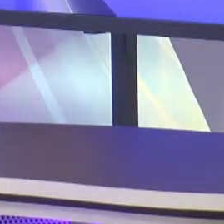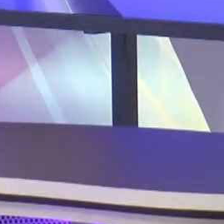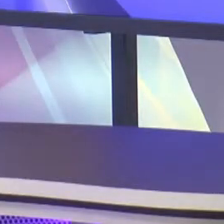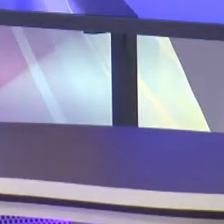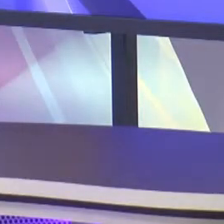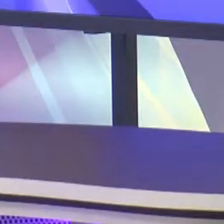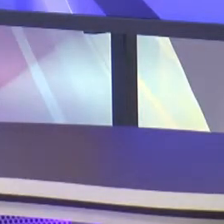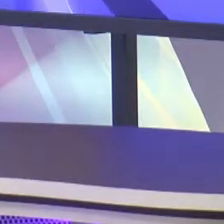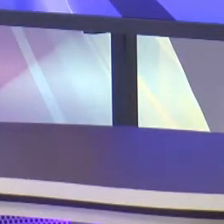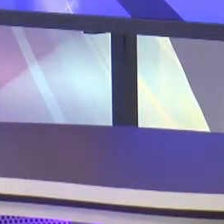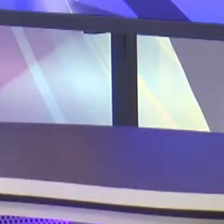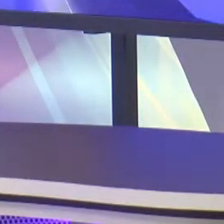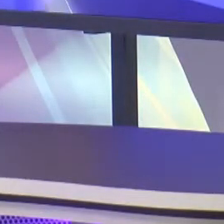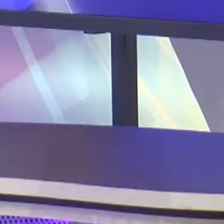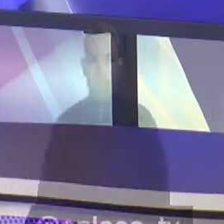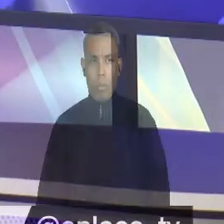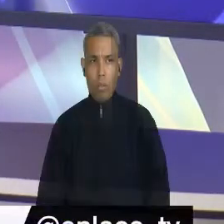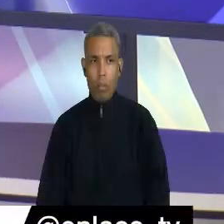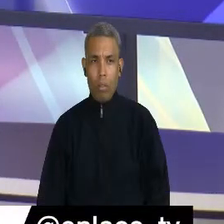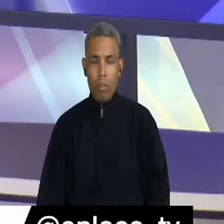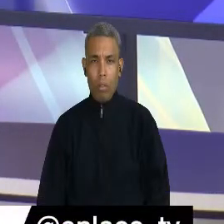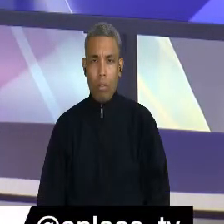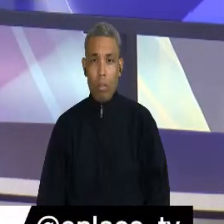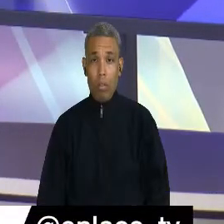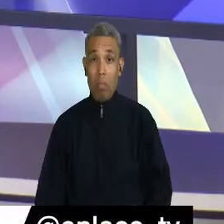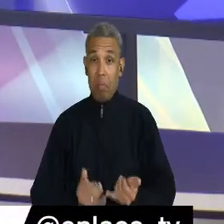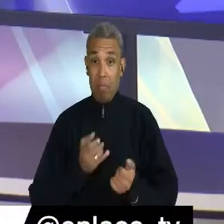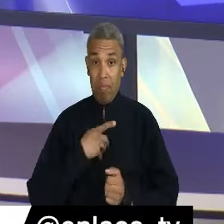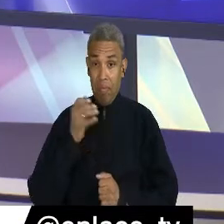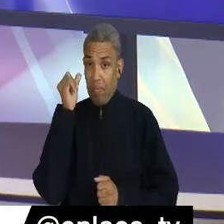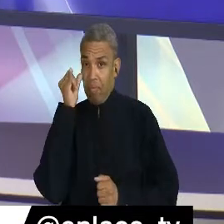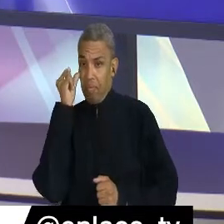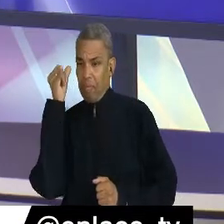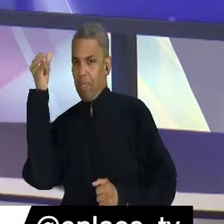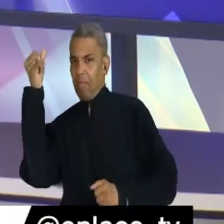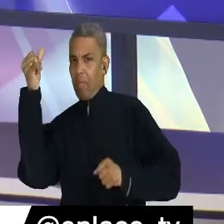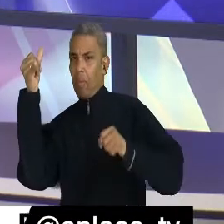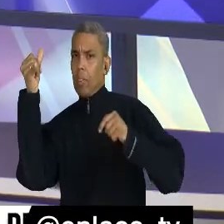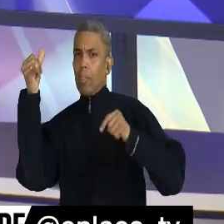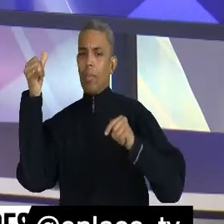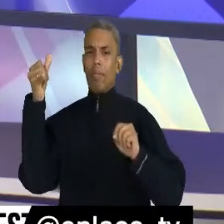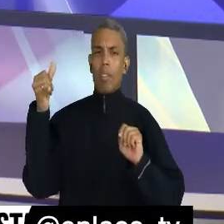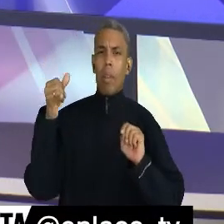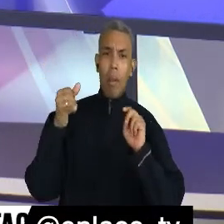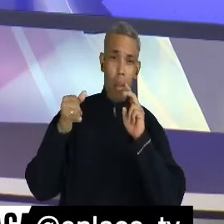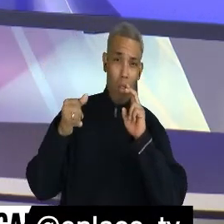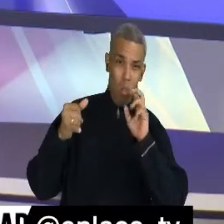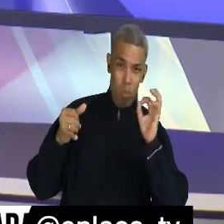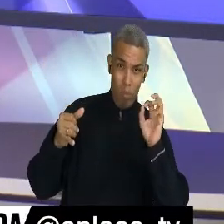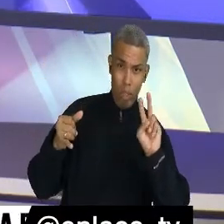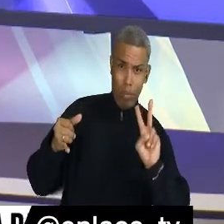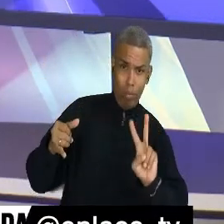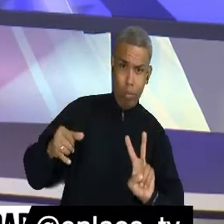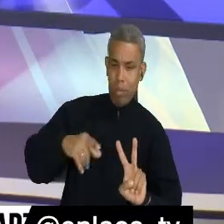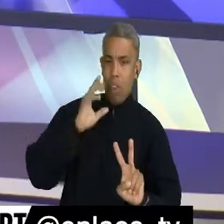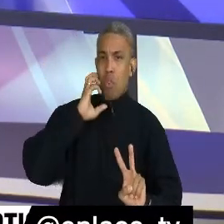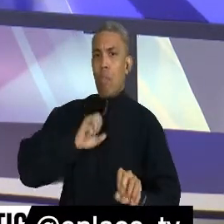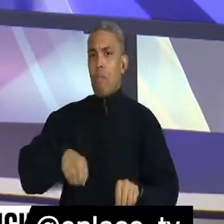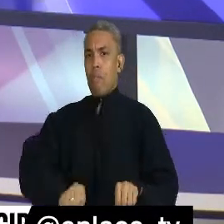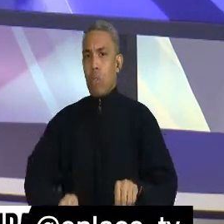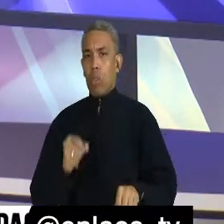Continuamos con más información en Enlace Noticias. En cámaras de video quedaron grabados los momentos en que dos sujetos se roban una motocicleta en la Comuna 5 de la